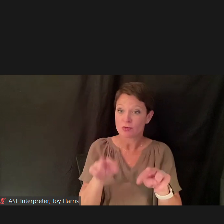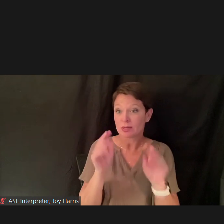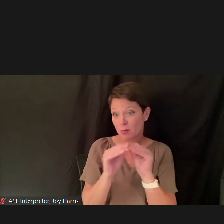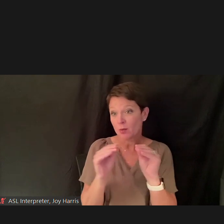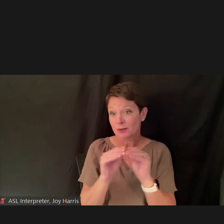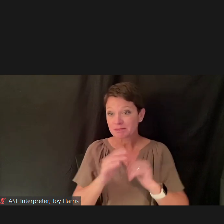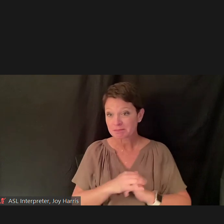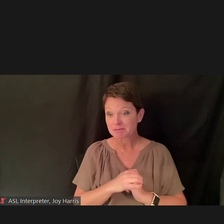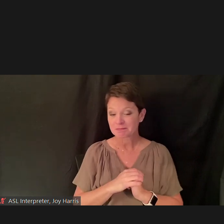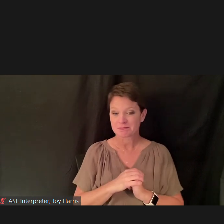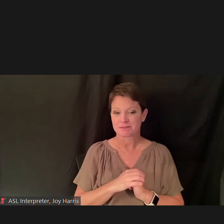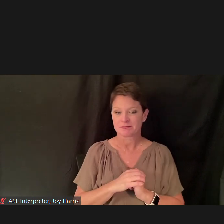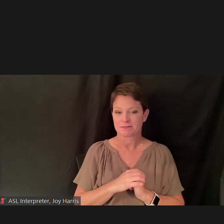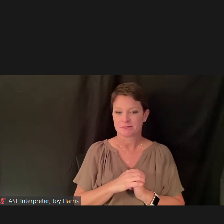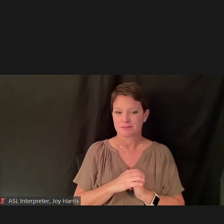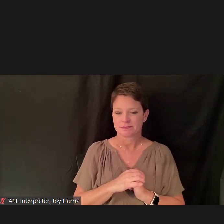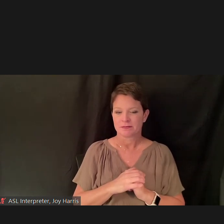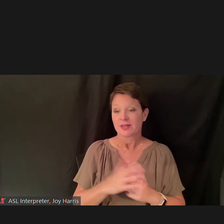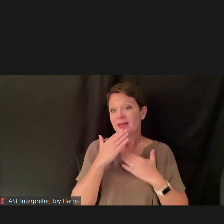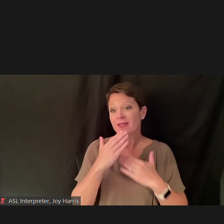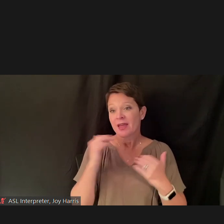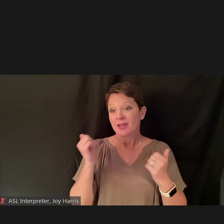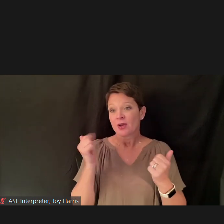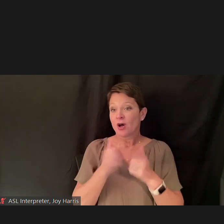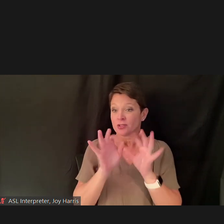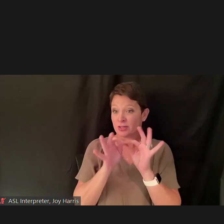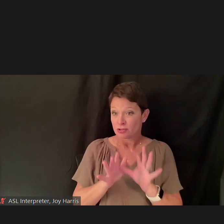puede accesar.